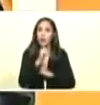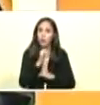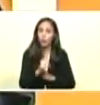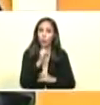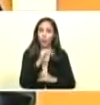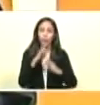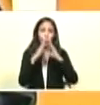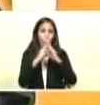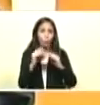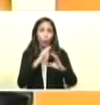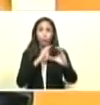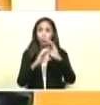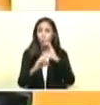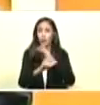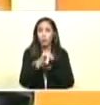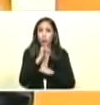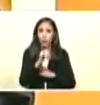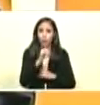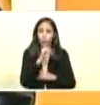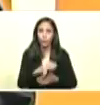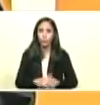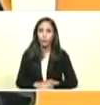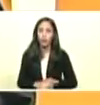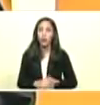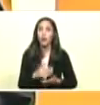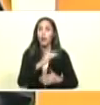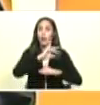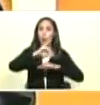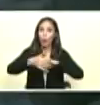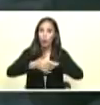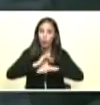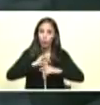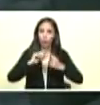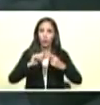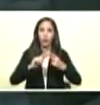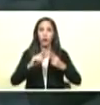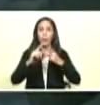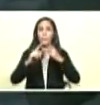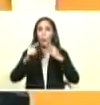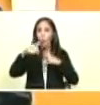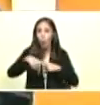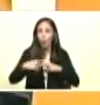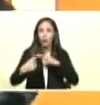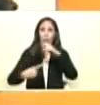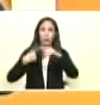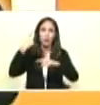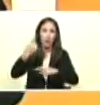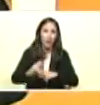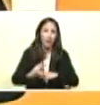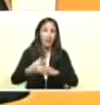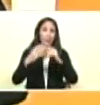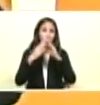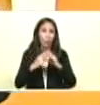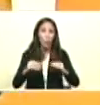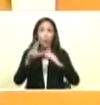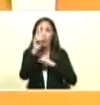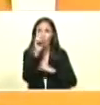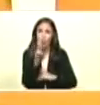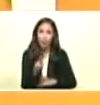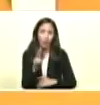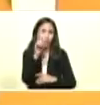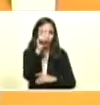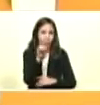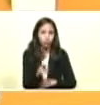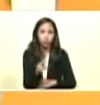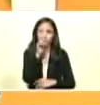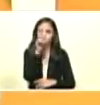Rodríguez, durante la noche de hoy, el día de mañana y todos estos días, nosotros lo que estamos aquí es trabajando todos los días.